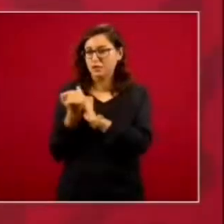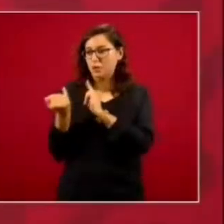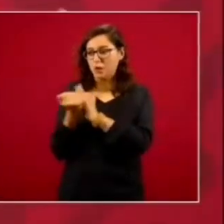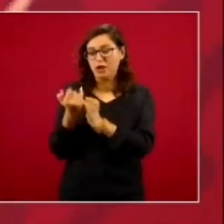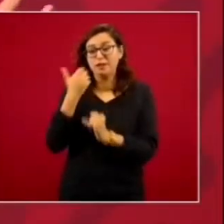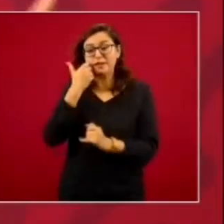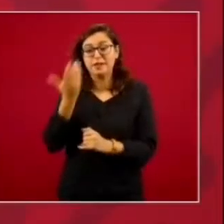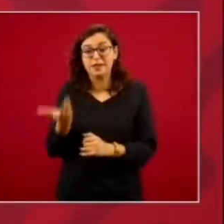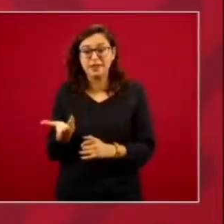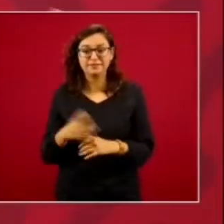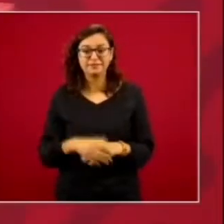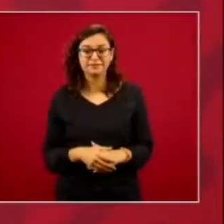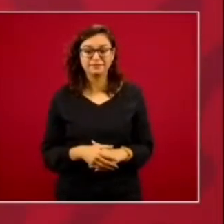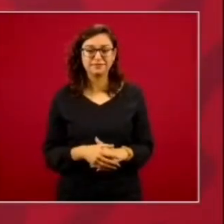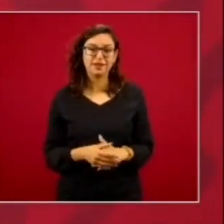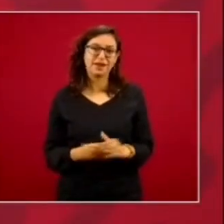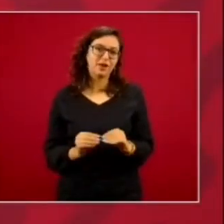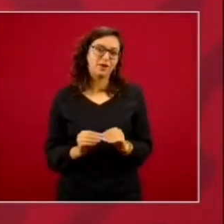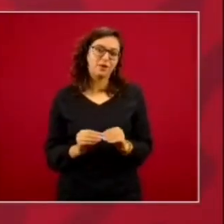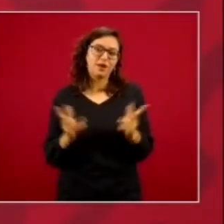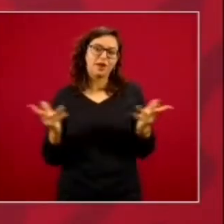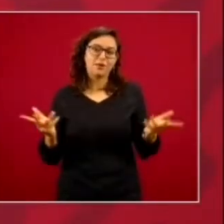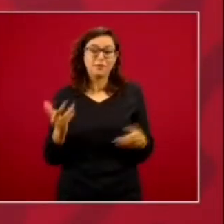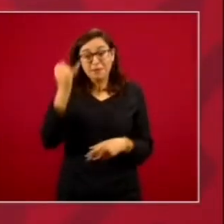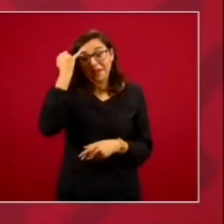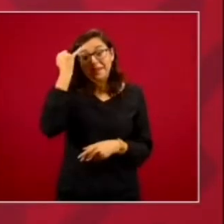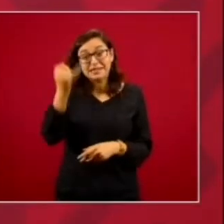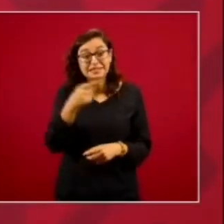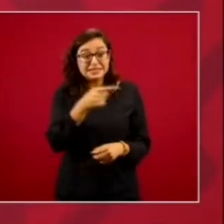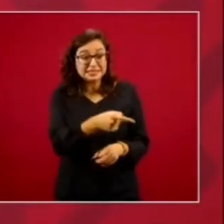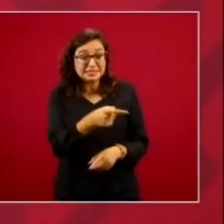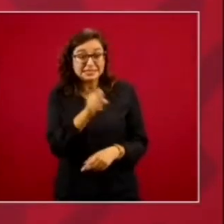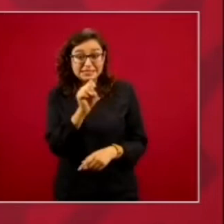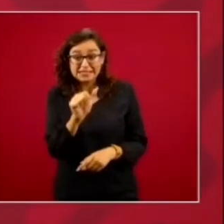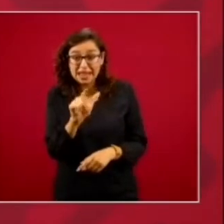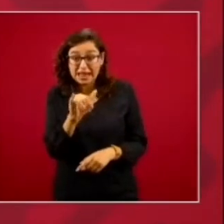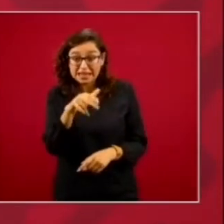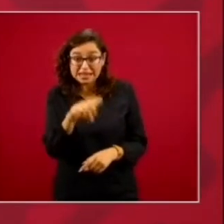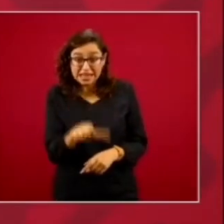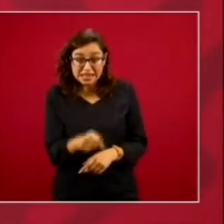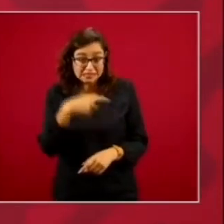Imagínense si va a estar de acuerdo Salinas con nosotros,